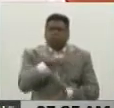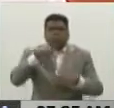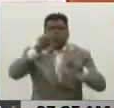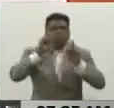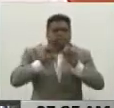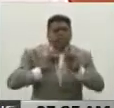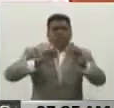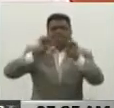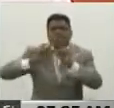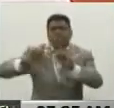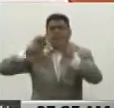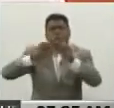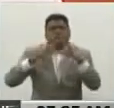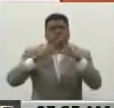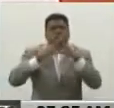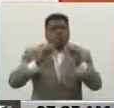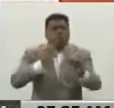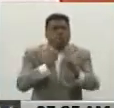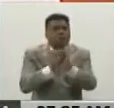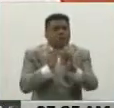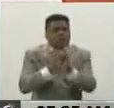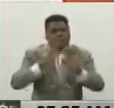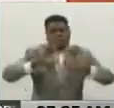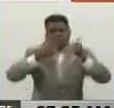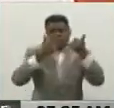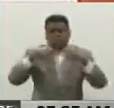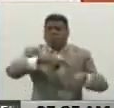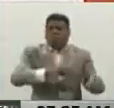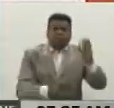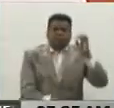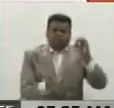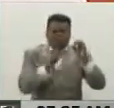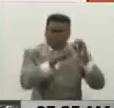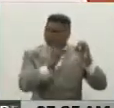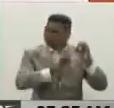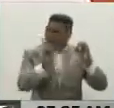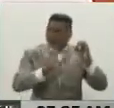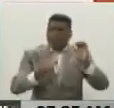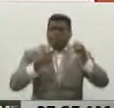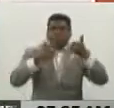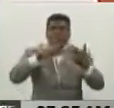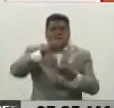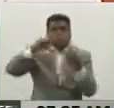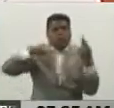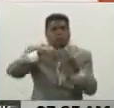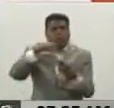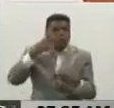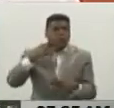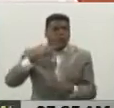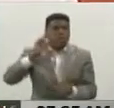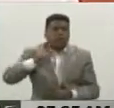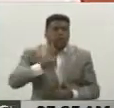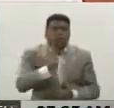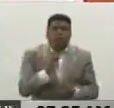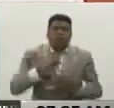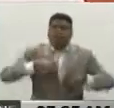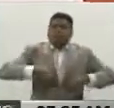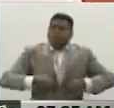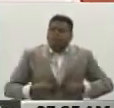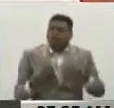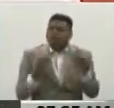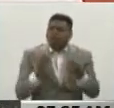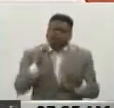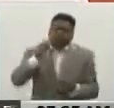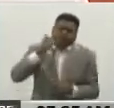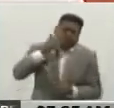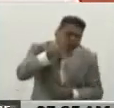la revolución donde no estamos arrancando de cero. La revolución bolivariana ha hecho esfuerzo durante mucho tiempo en